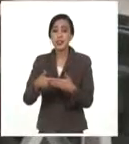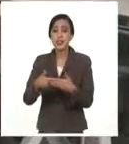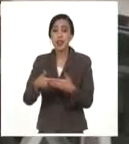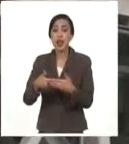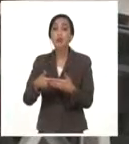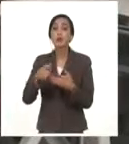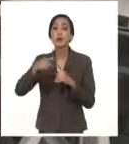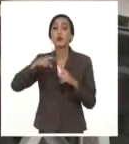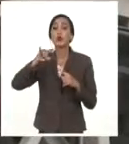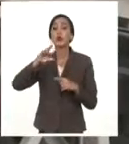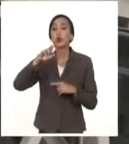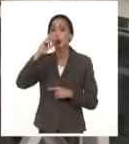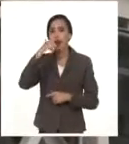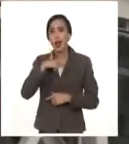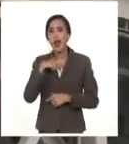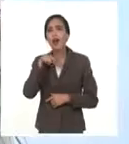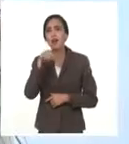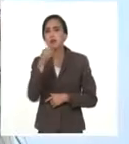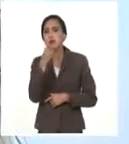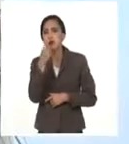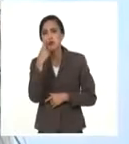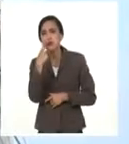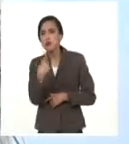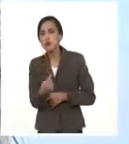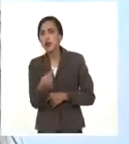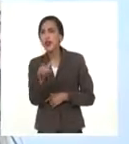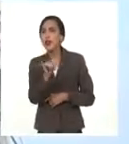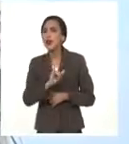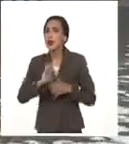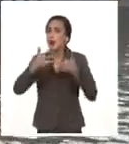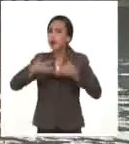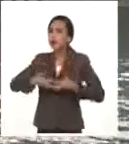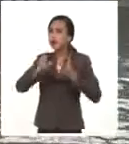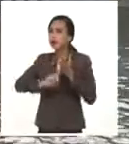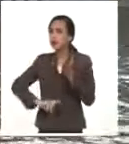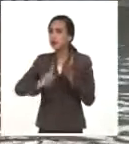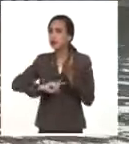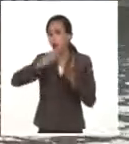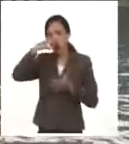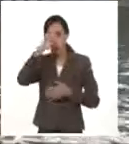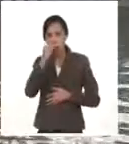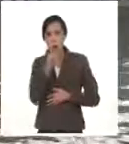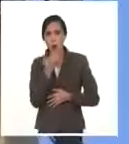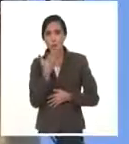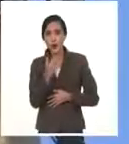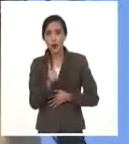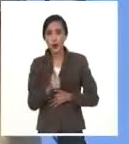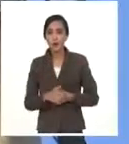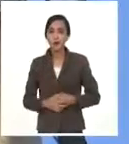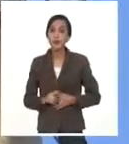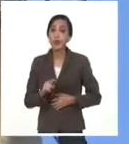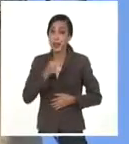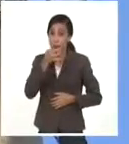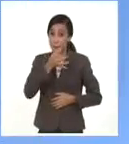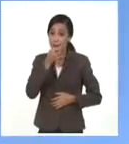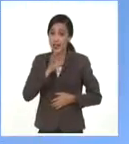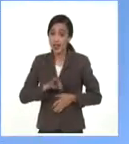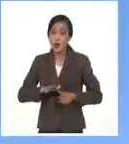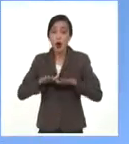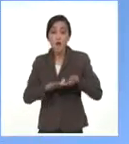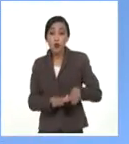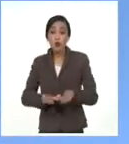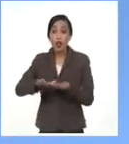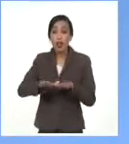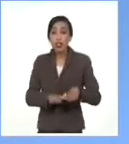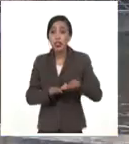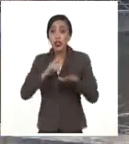tendrá en la capacidad de generación en Cuba? Bueno, esta central flotante que aportará al sistema 15 megawatts,